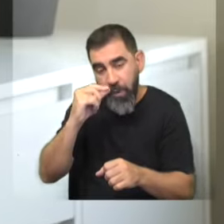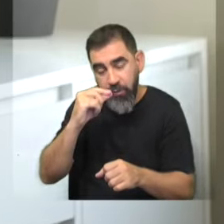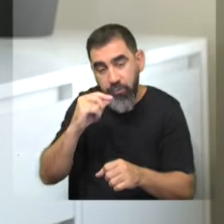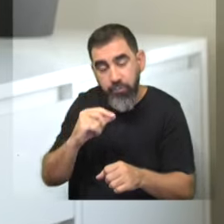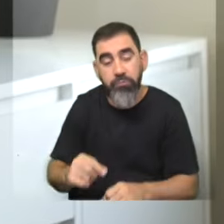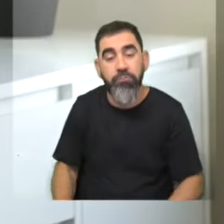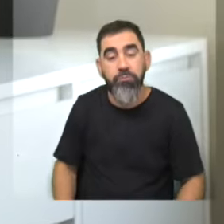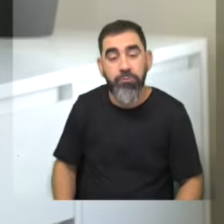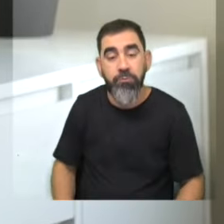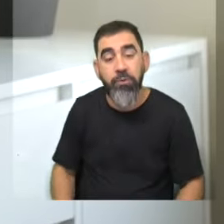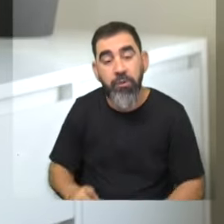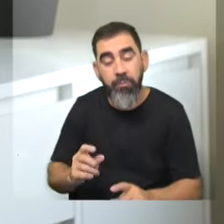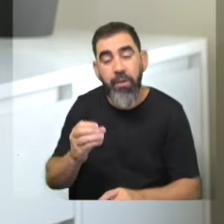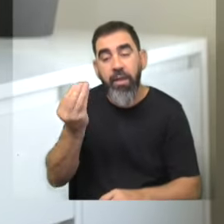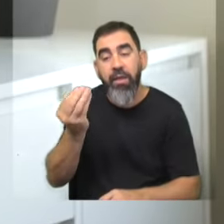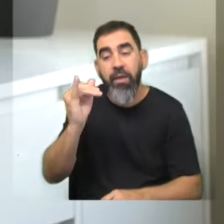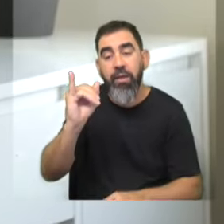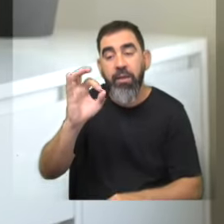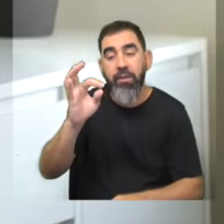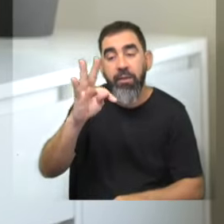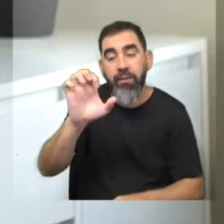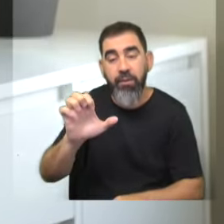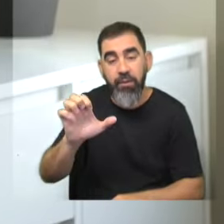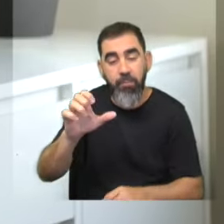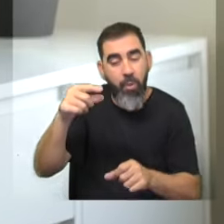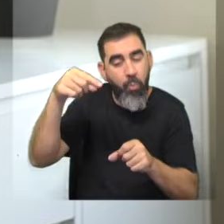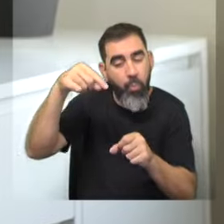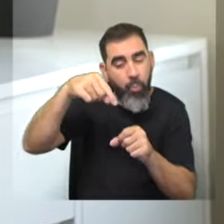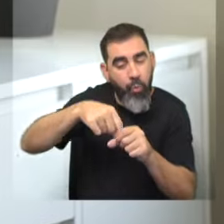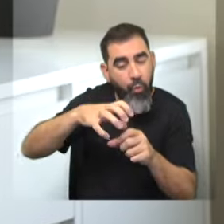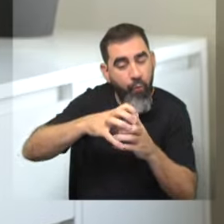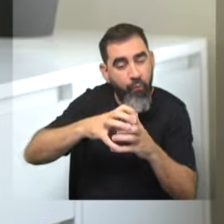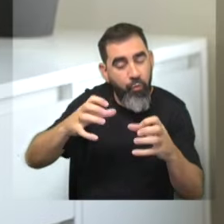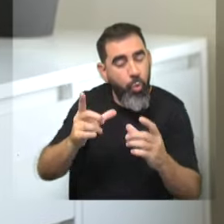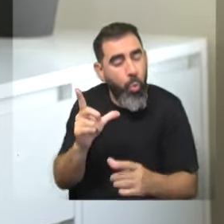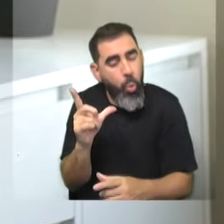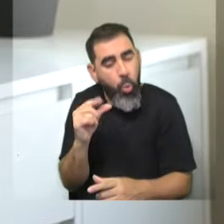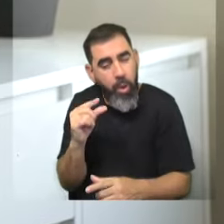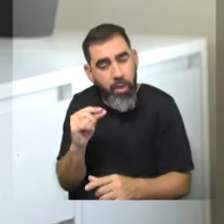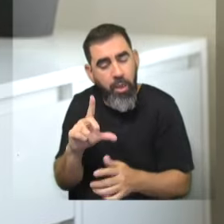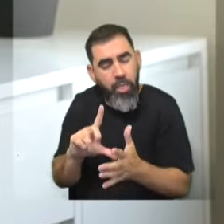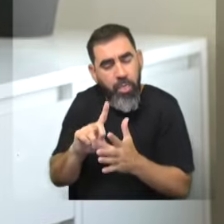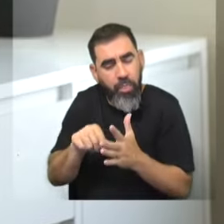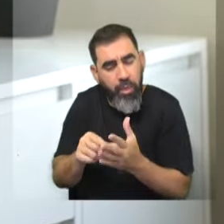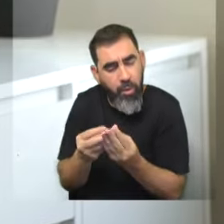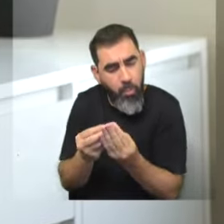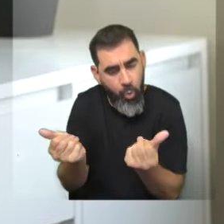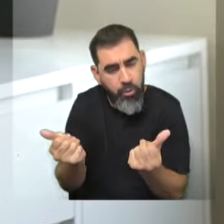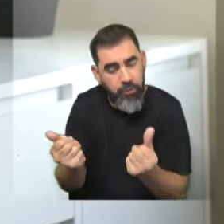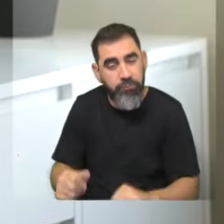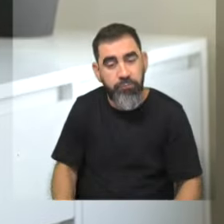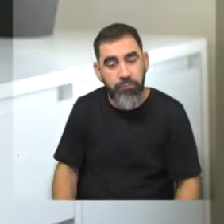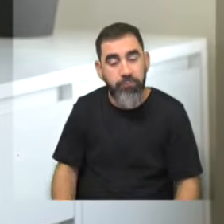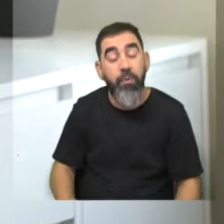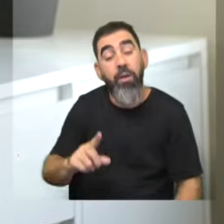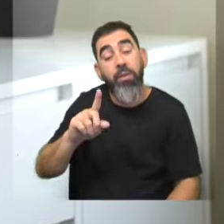ahí ya aparecen los quistes o los nódulos, que son los más profundos, más grandes, que duelen más, que demoran un poquito más en irse. Y después de